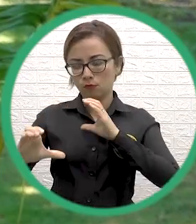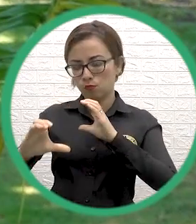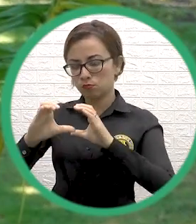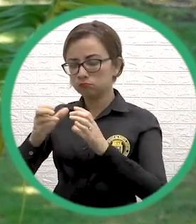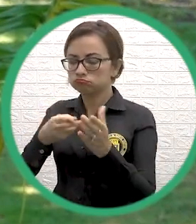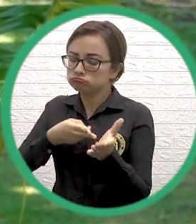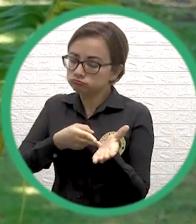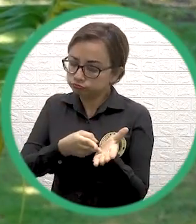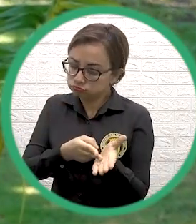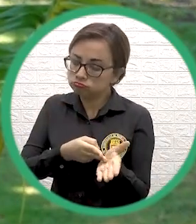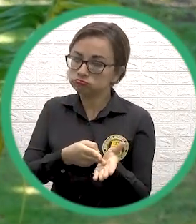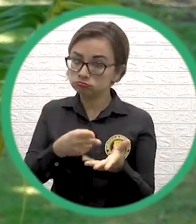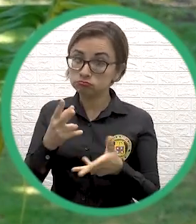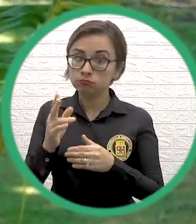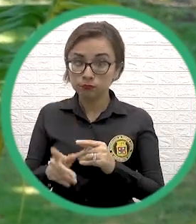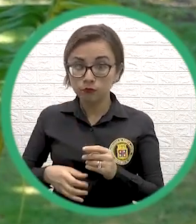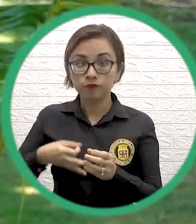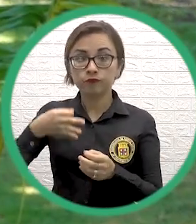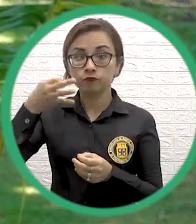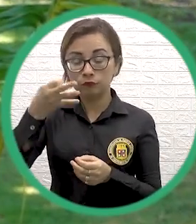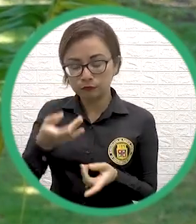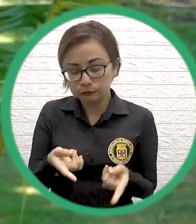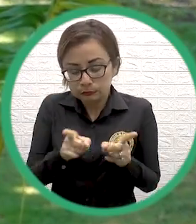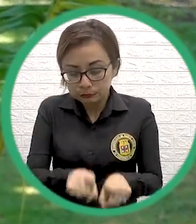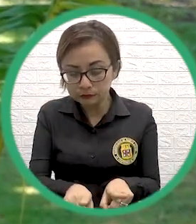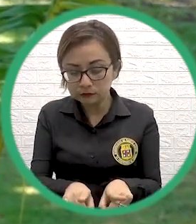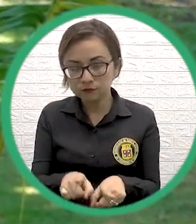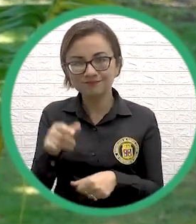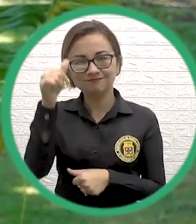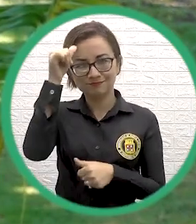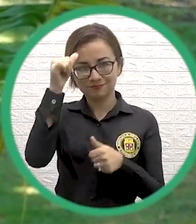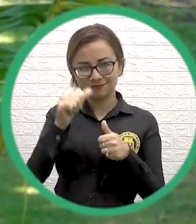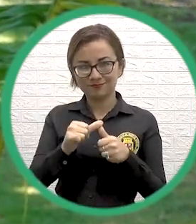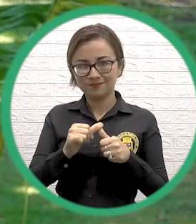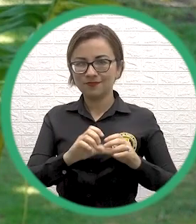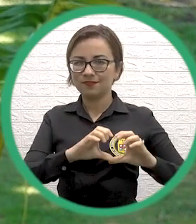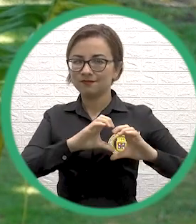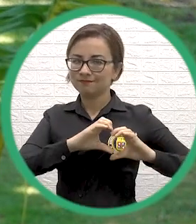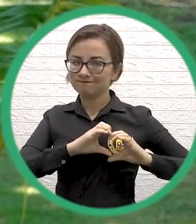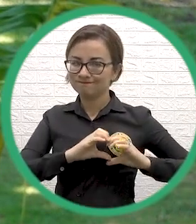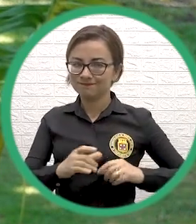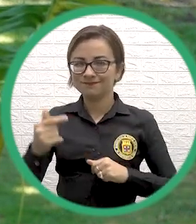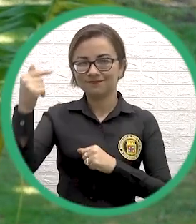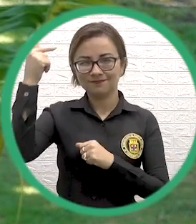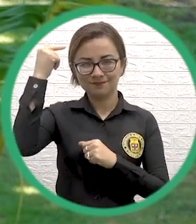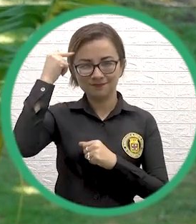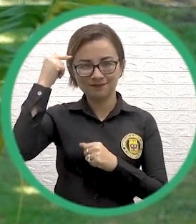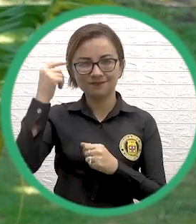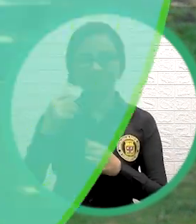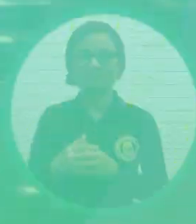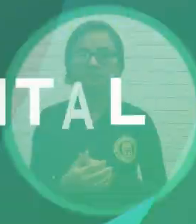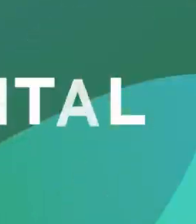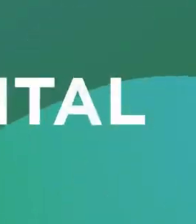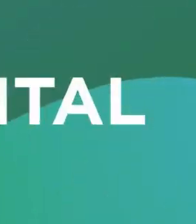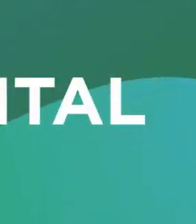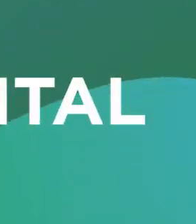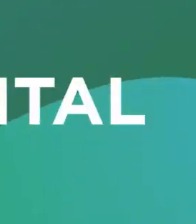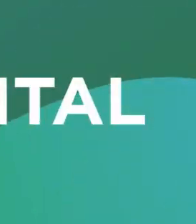vínculo familiar para evitar sufrimientos innecesarios. Y recuerda, pon tu corazón en la salud mental.